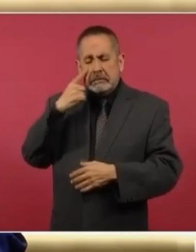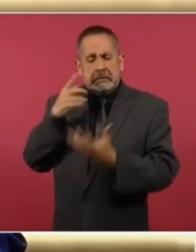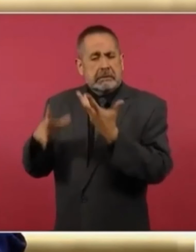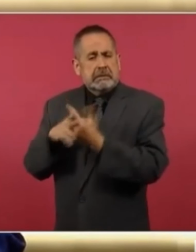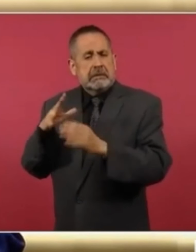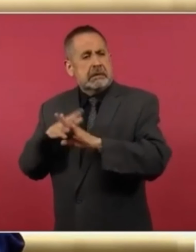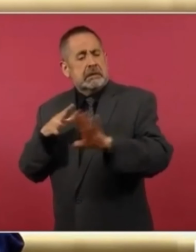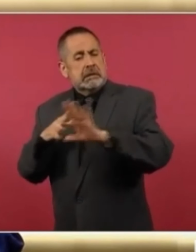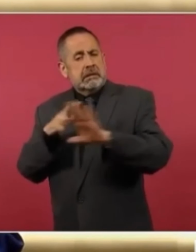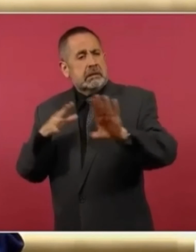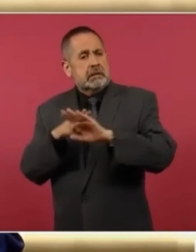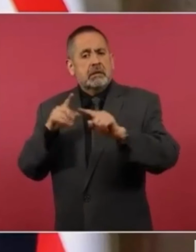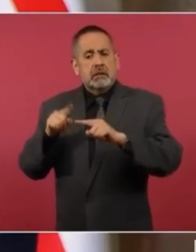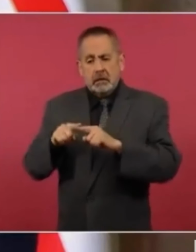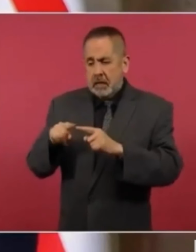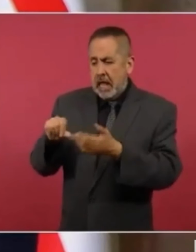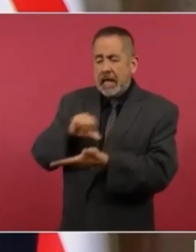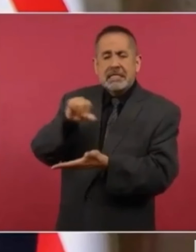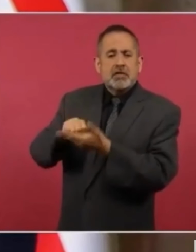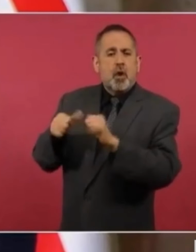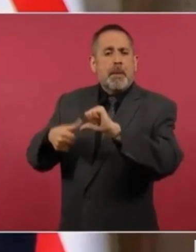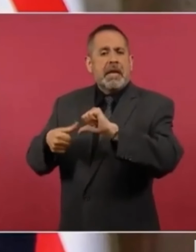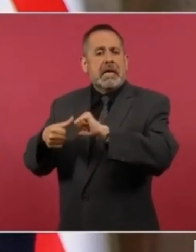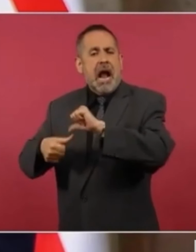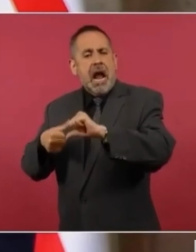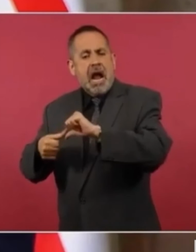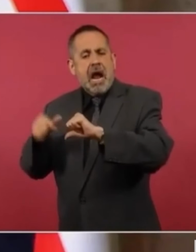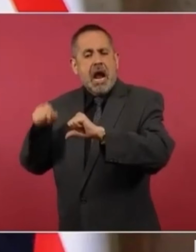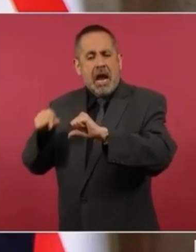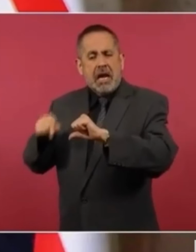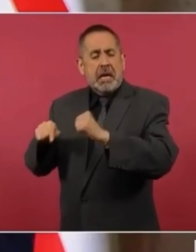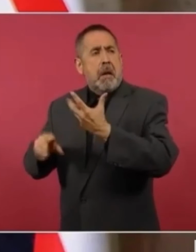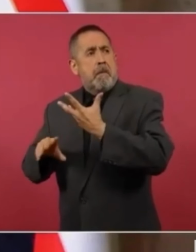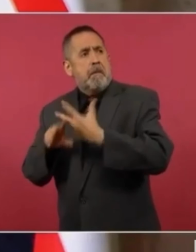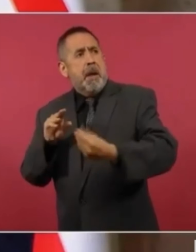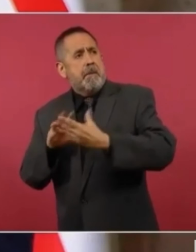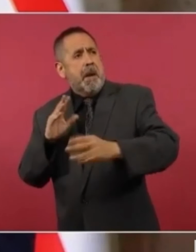los hermanos países de Centroamérica,